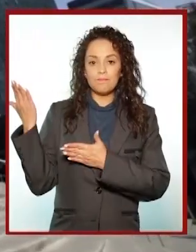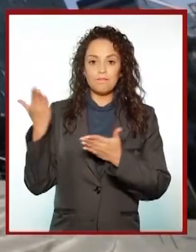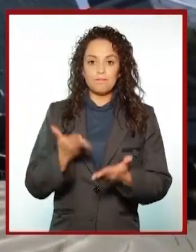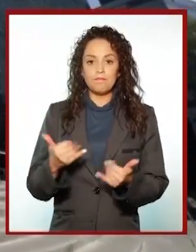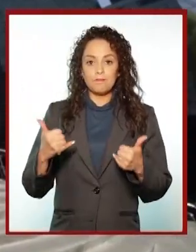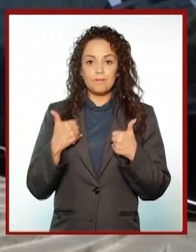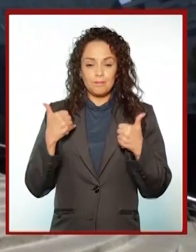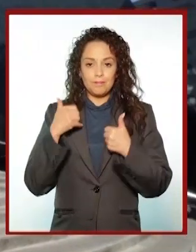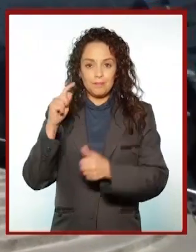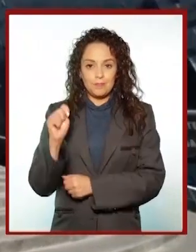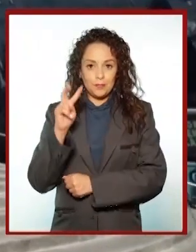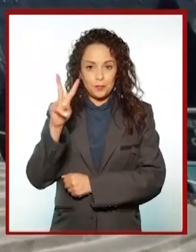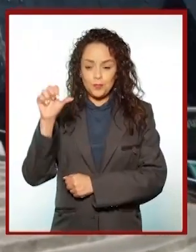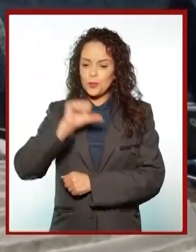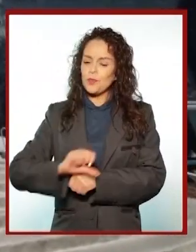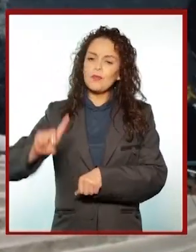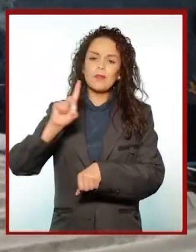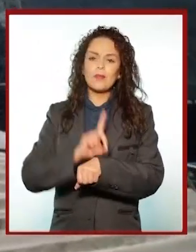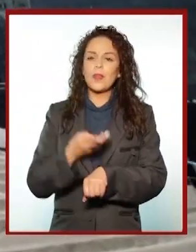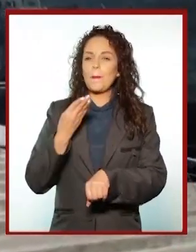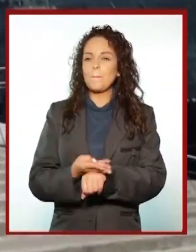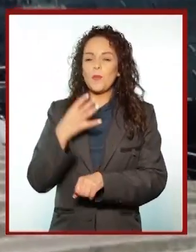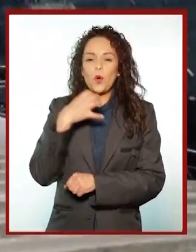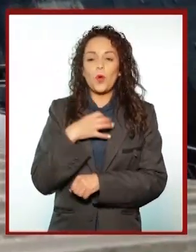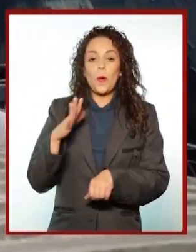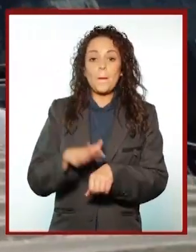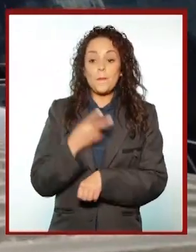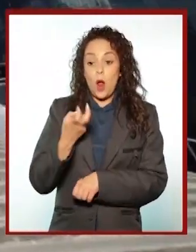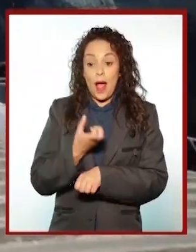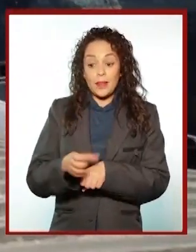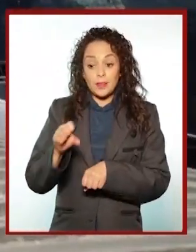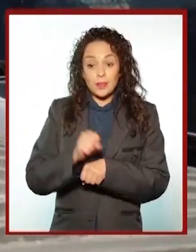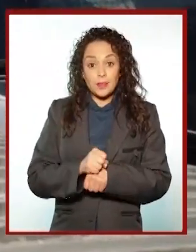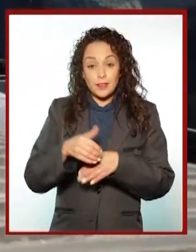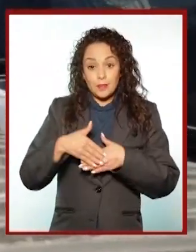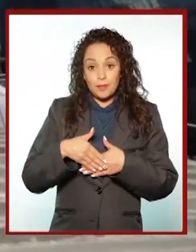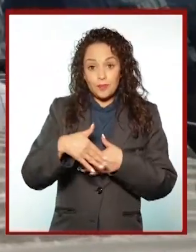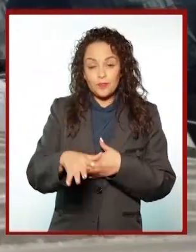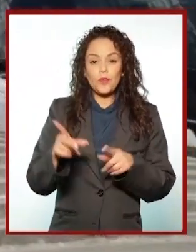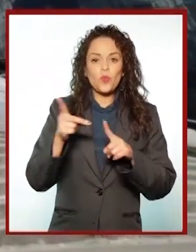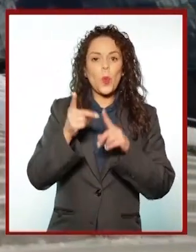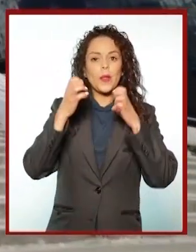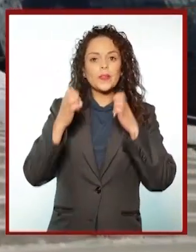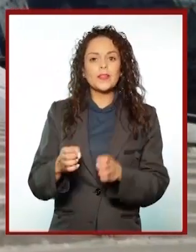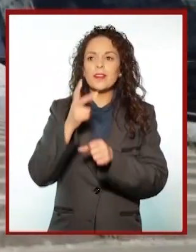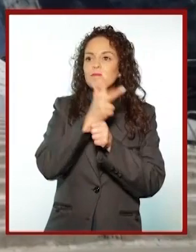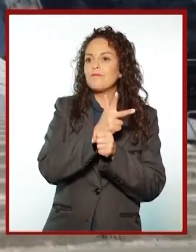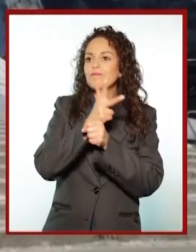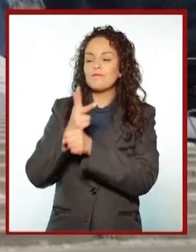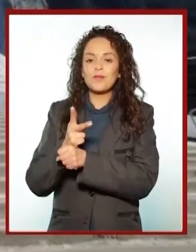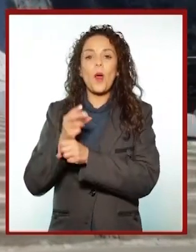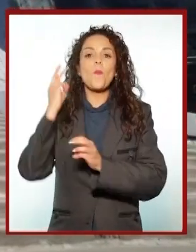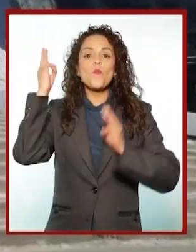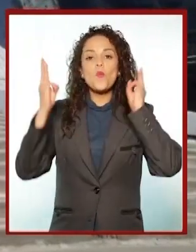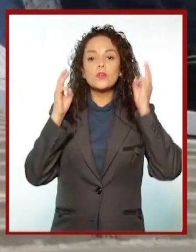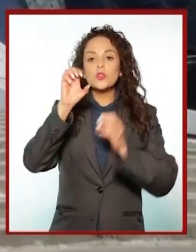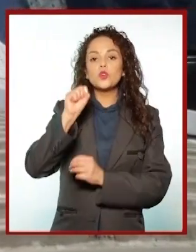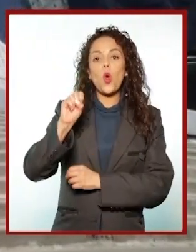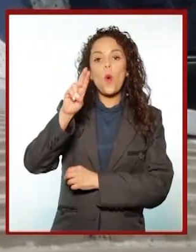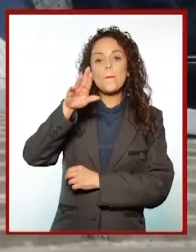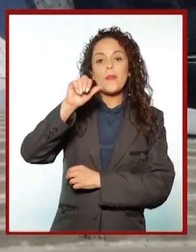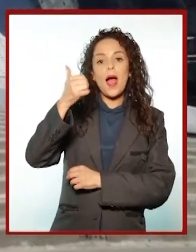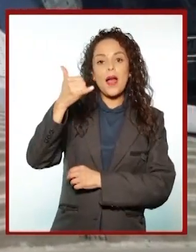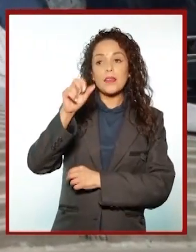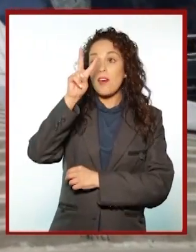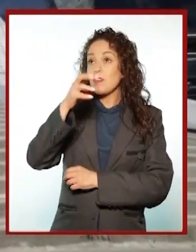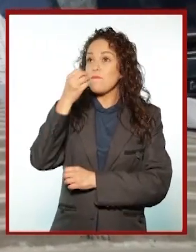Bienvenidos jóvenes en TV. El día de hoy estamos muy contentos porque toda la semana estaremos transmitiendo desde el Museo Sumaya. Este museo está